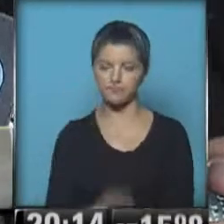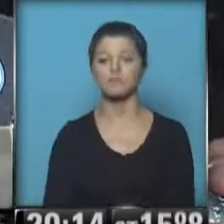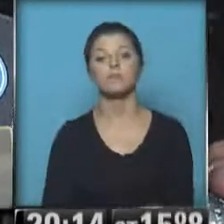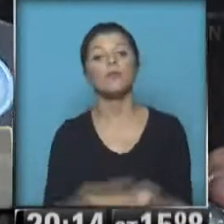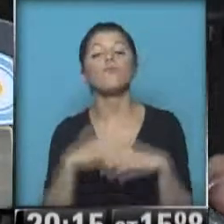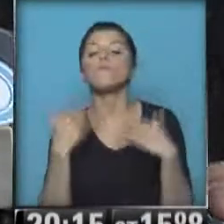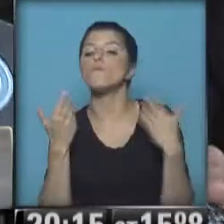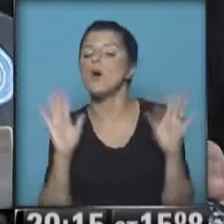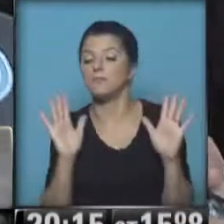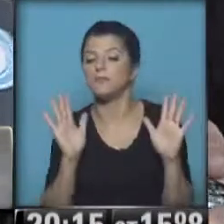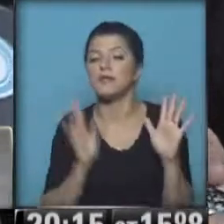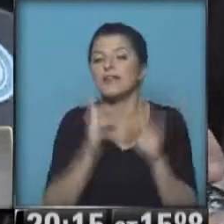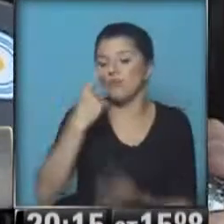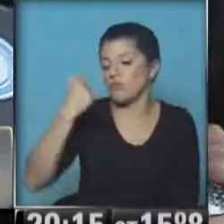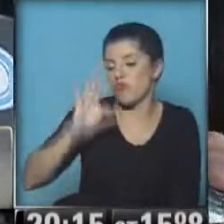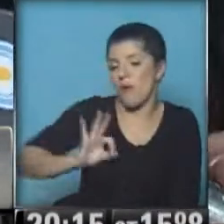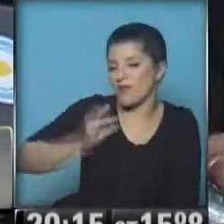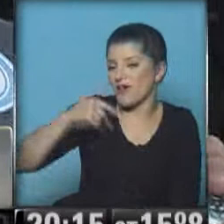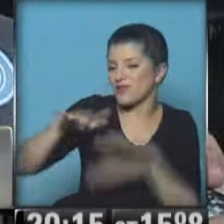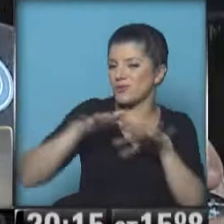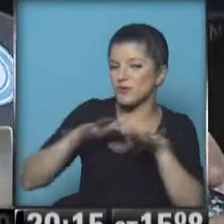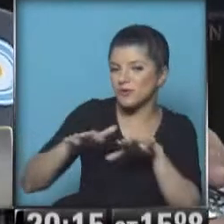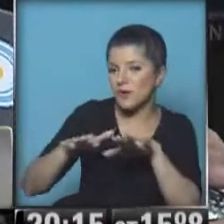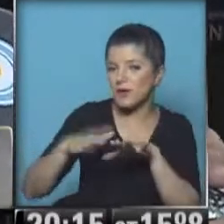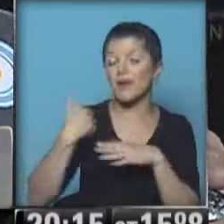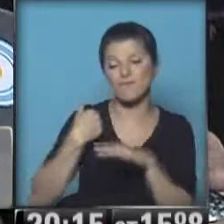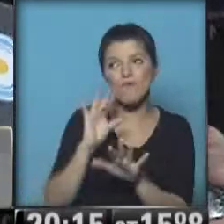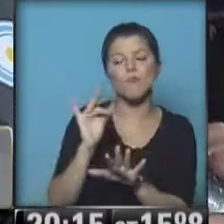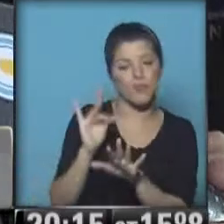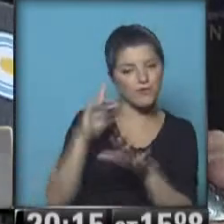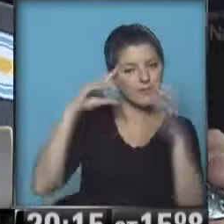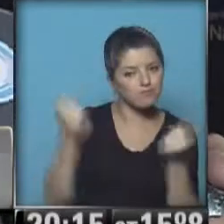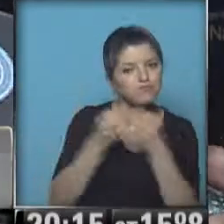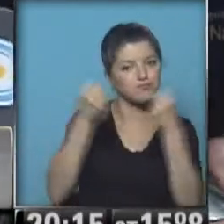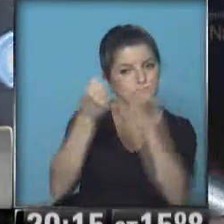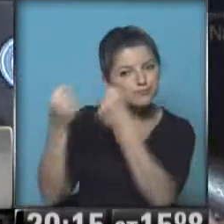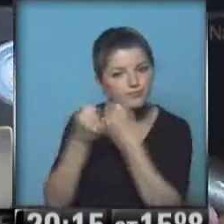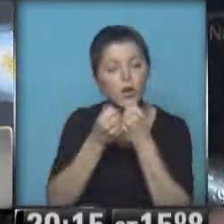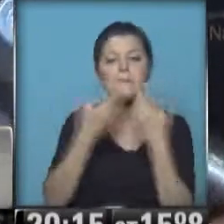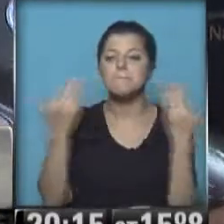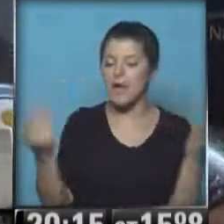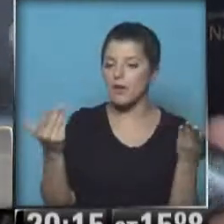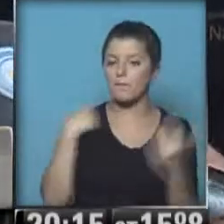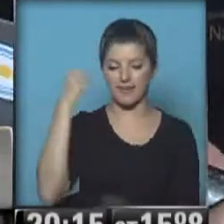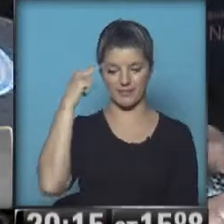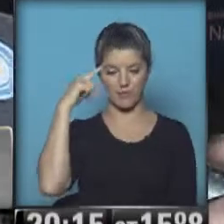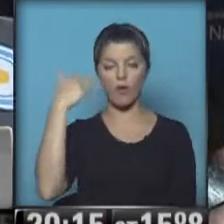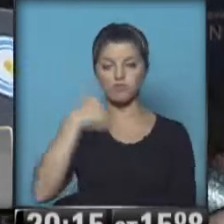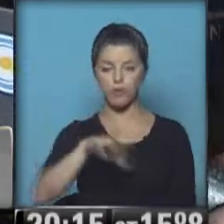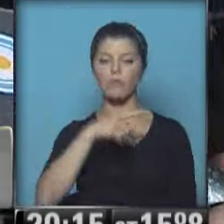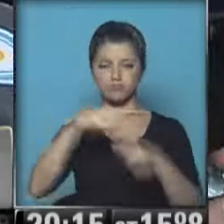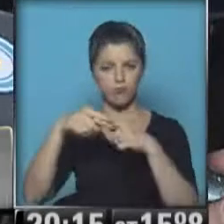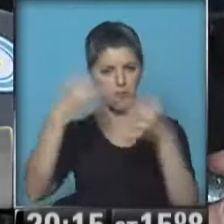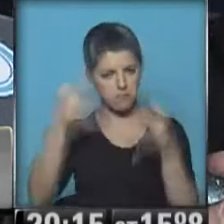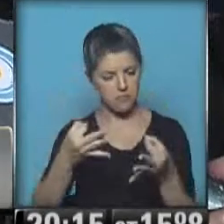uno de los años en que las circunstancias objetivas lo hacían más complejo, pero apostamos a que tuviera resultados el diálogo. Y